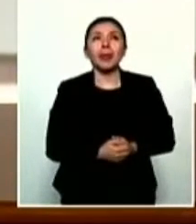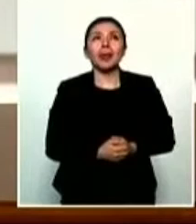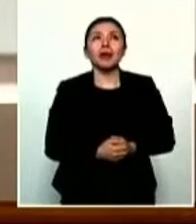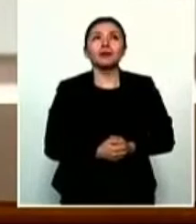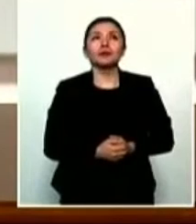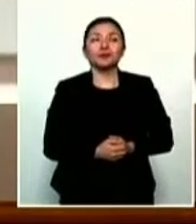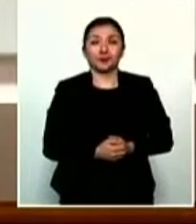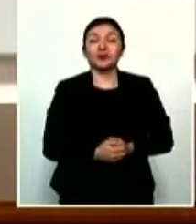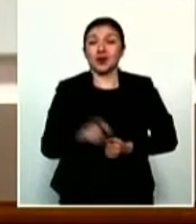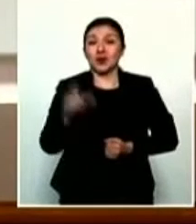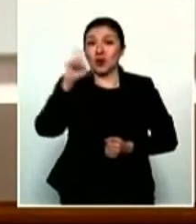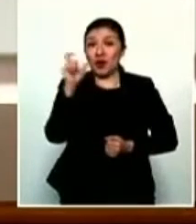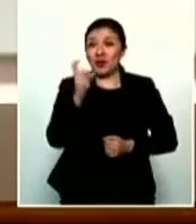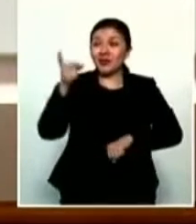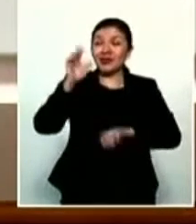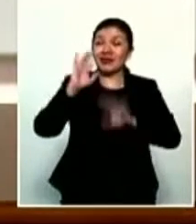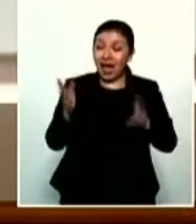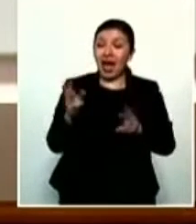Antes de cada sesión